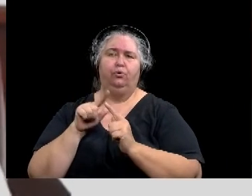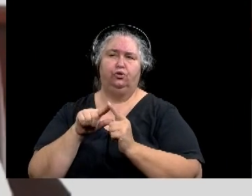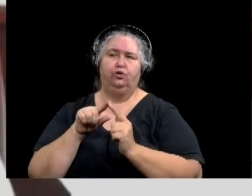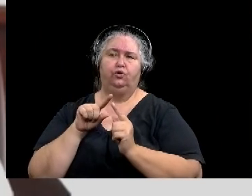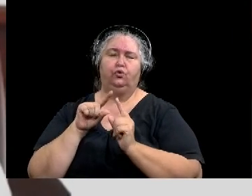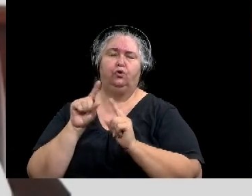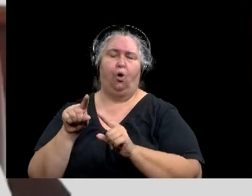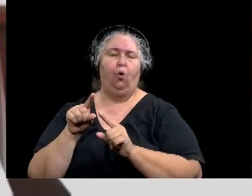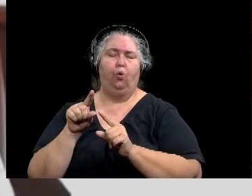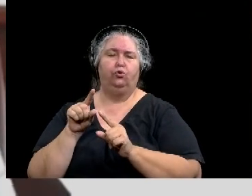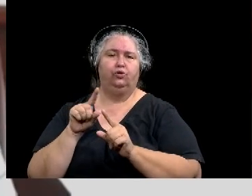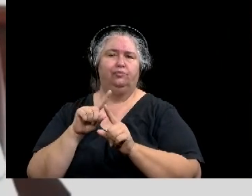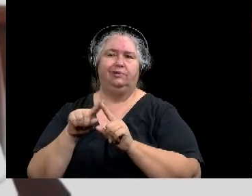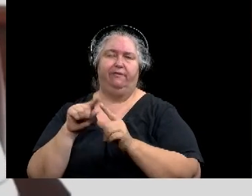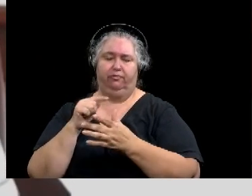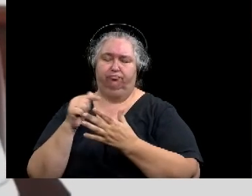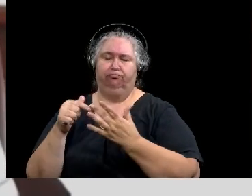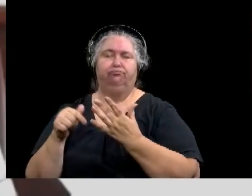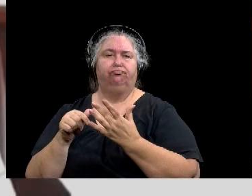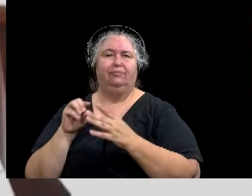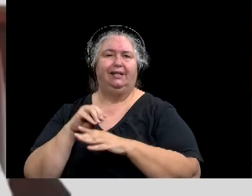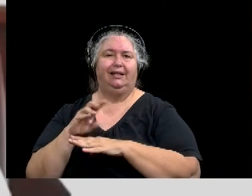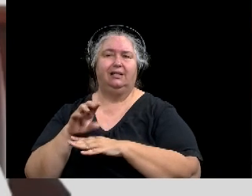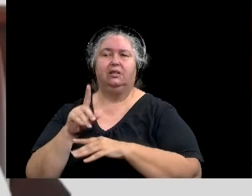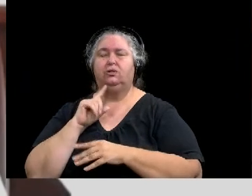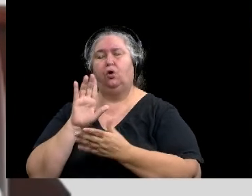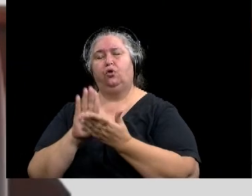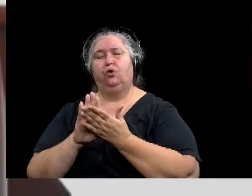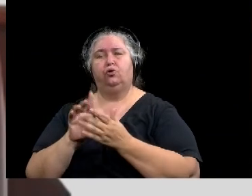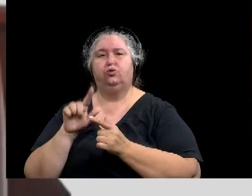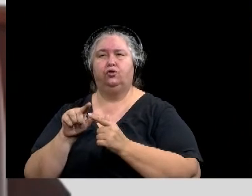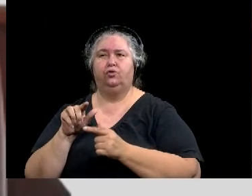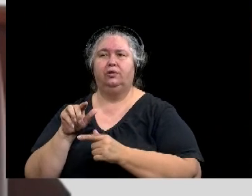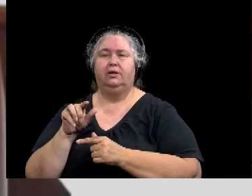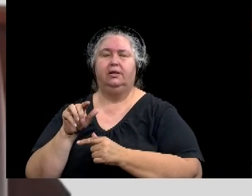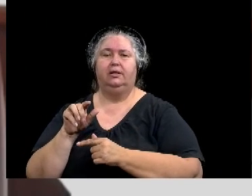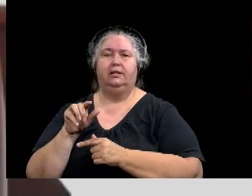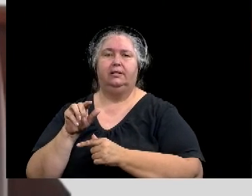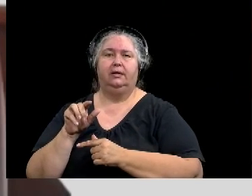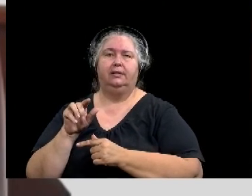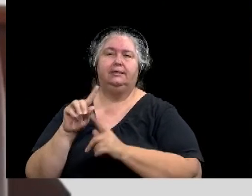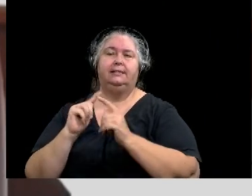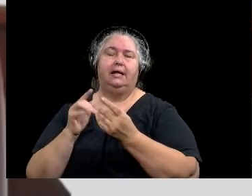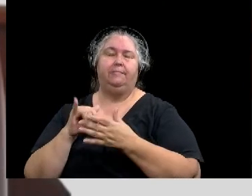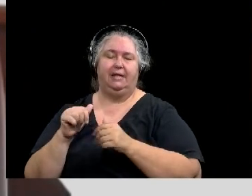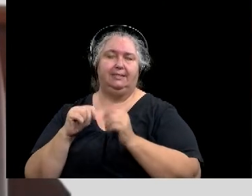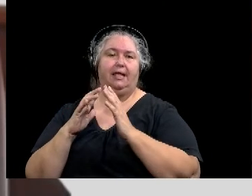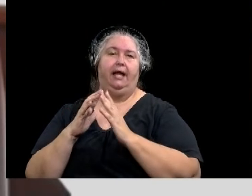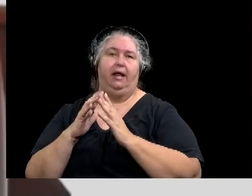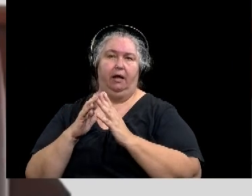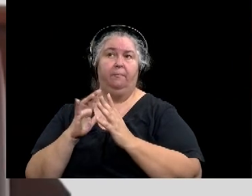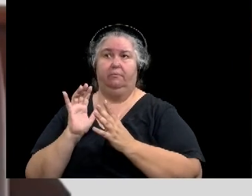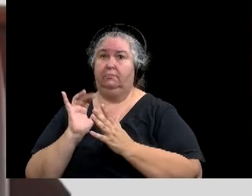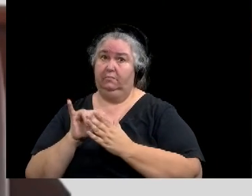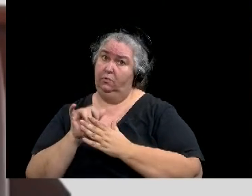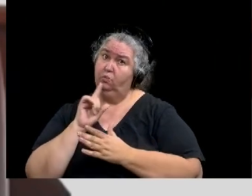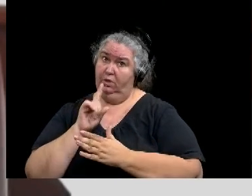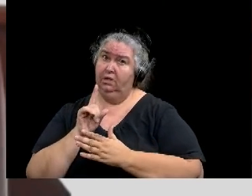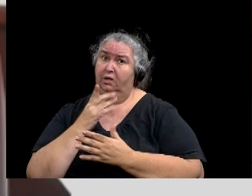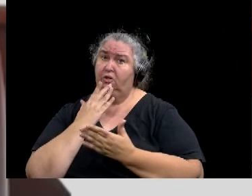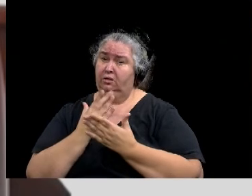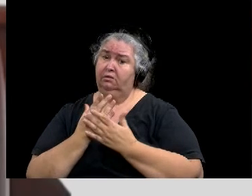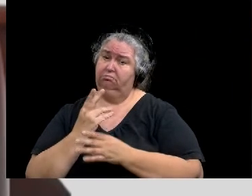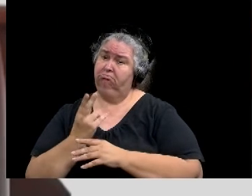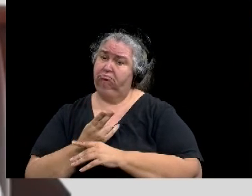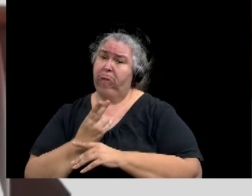si quieren si desean pueden ir a esos recursos están disponibles para nuestros equipos es algo